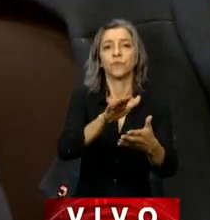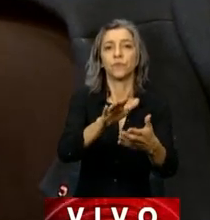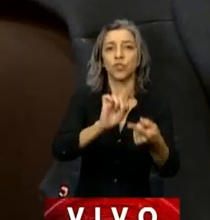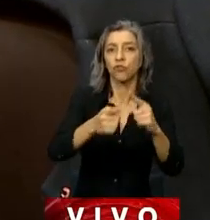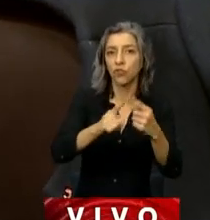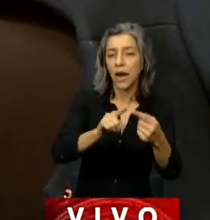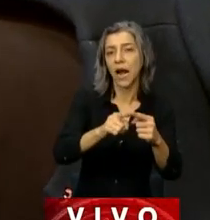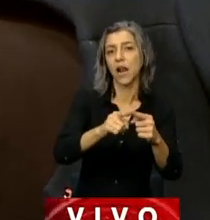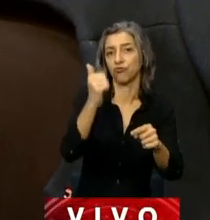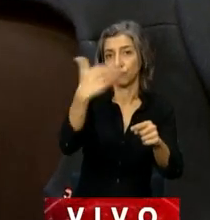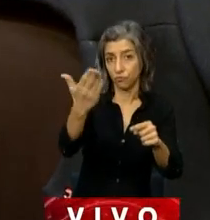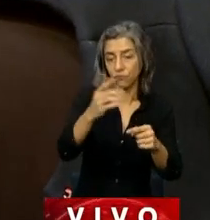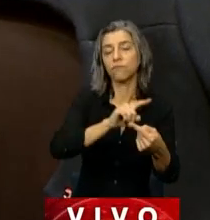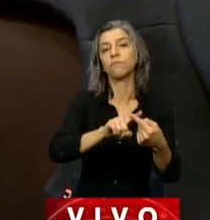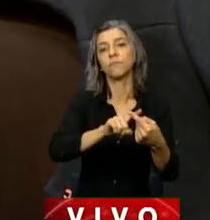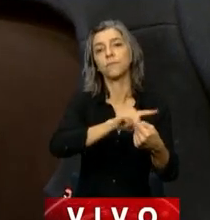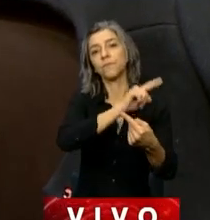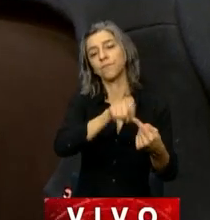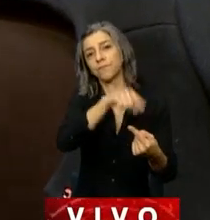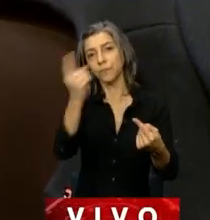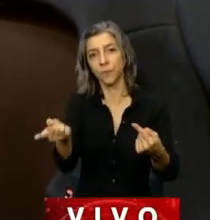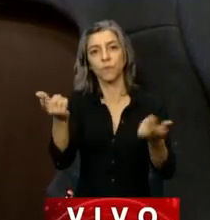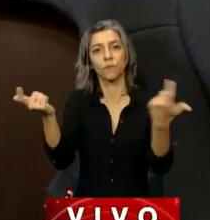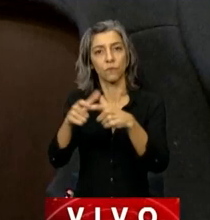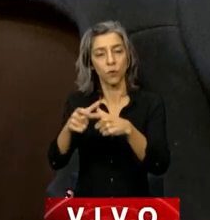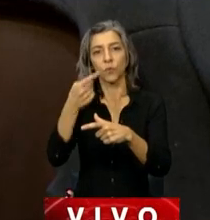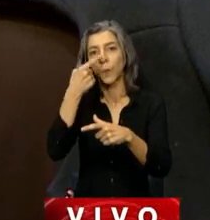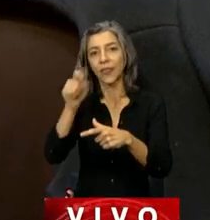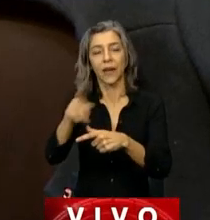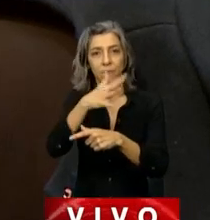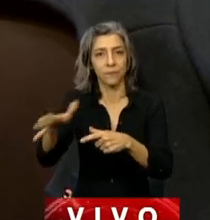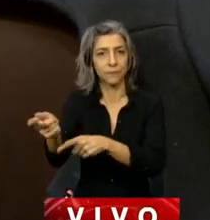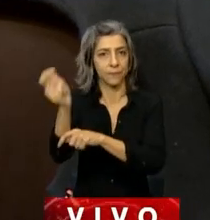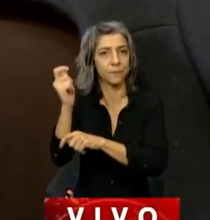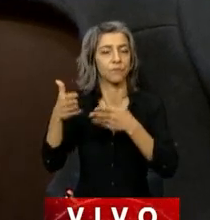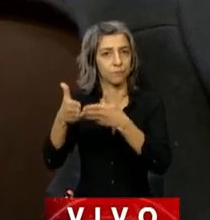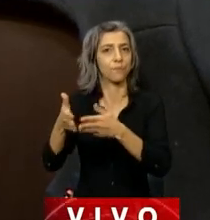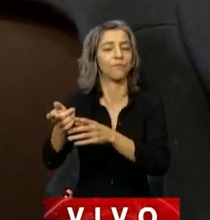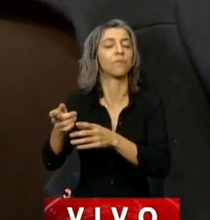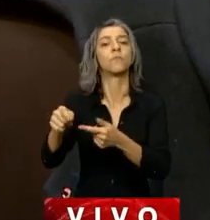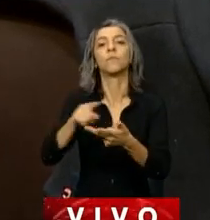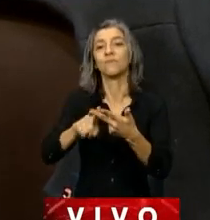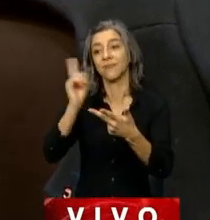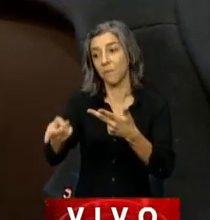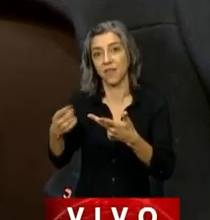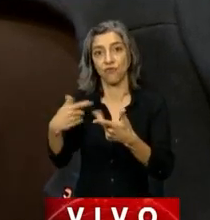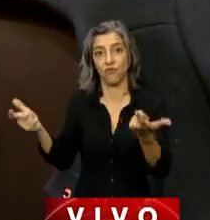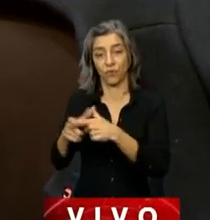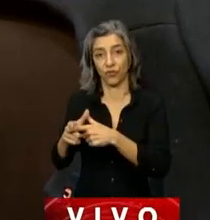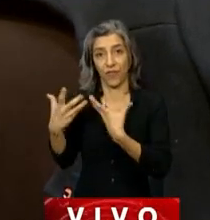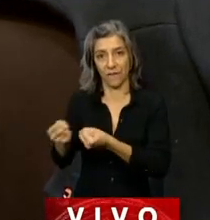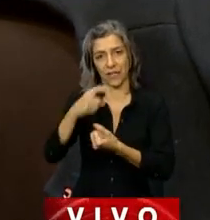de relaciones exteriores a la comisión de intereses marítimos fluviales pesqueros y portuarios ya la comisión de defensa